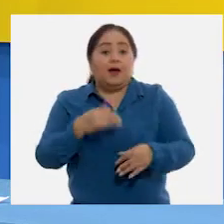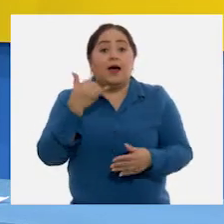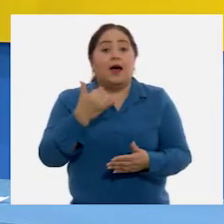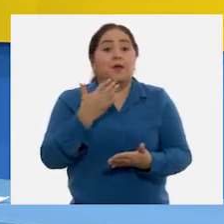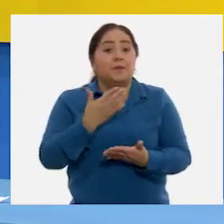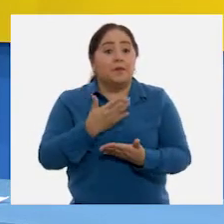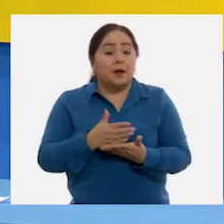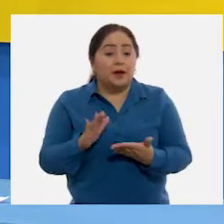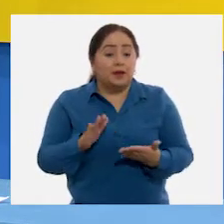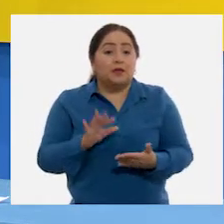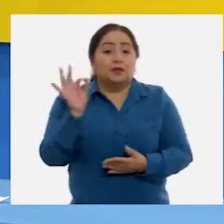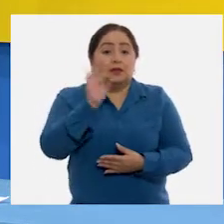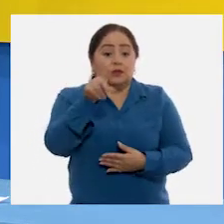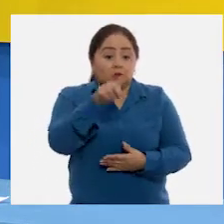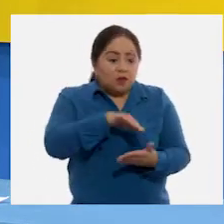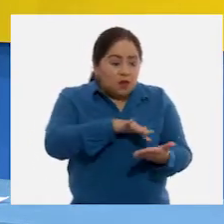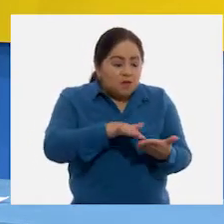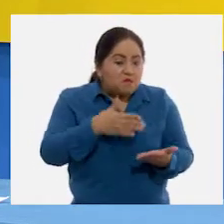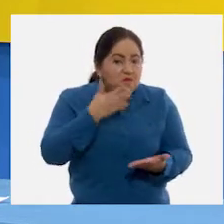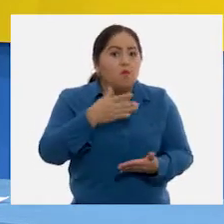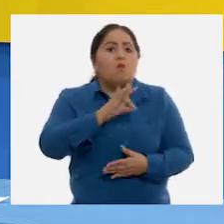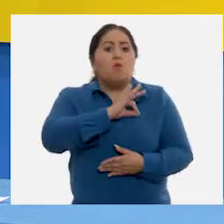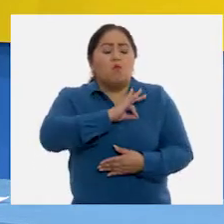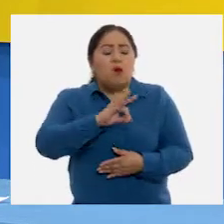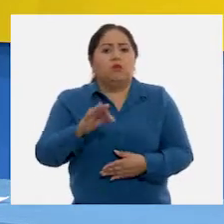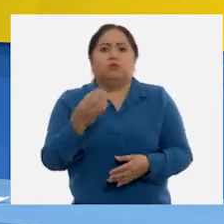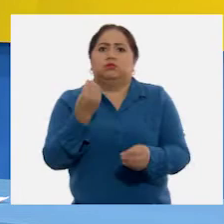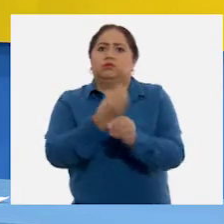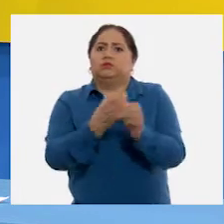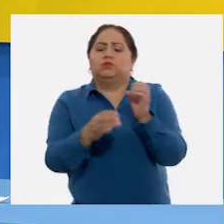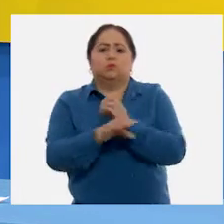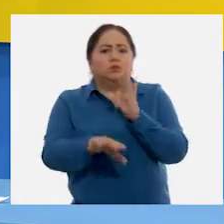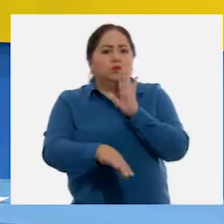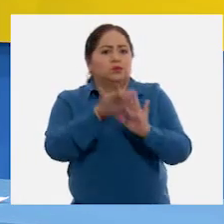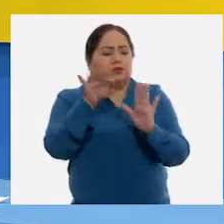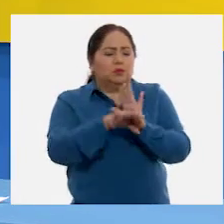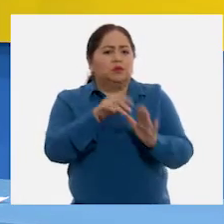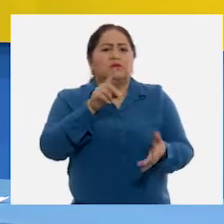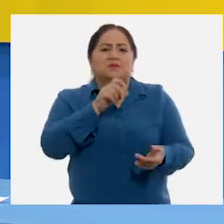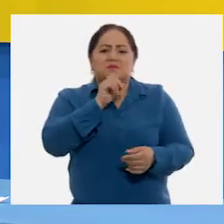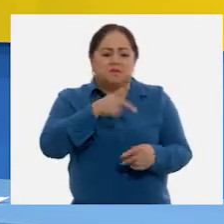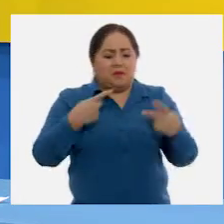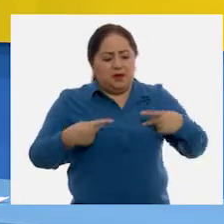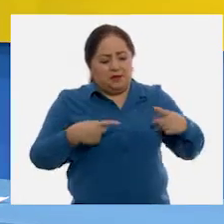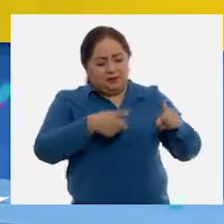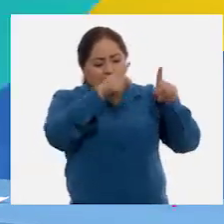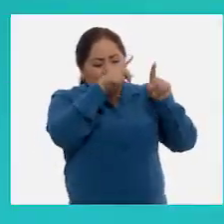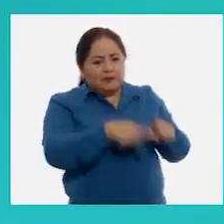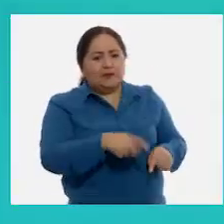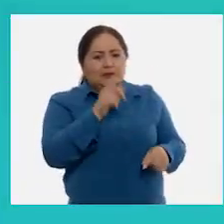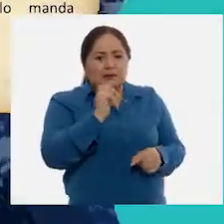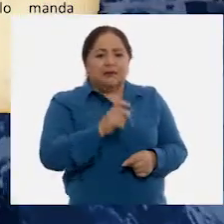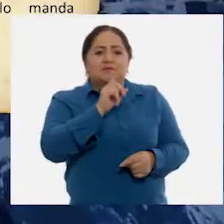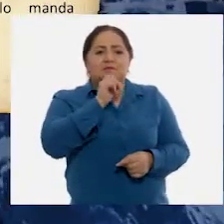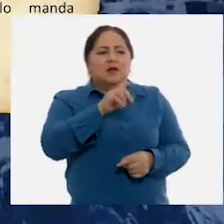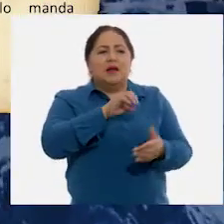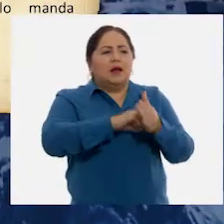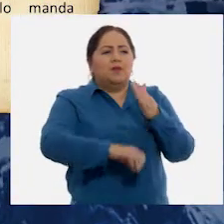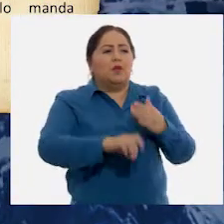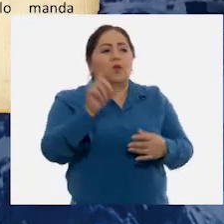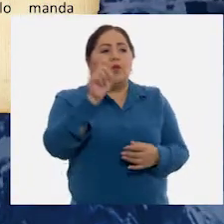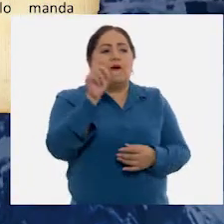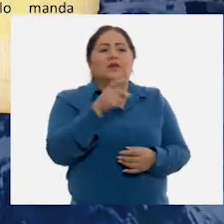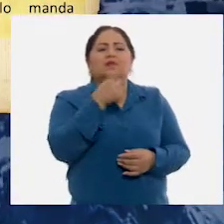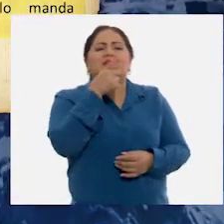Además, si lees bien, puedes encontrar inconsistencias, en este caso sobre el personaje y en el mismo fragmento, por ejemplo,